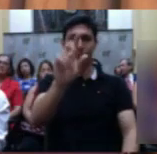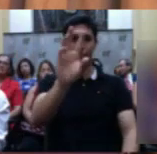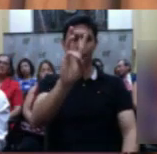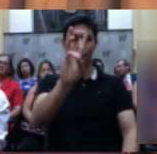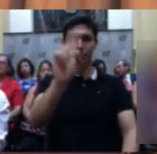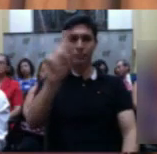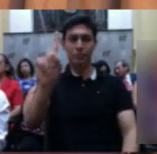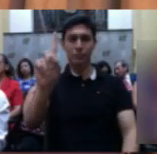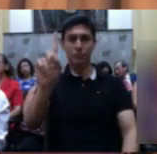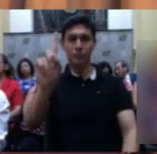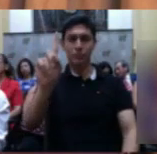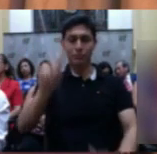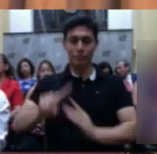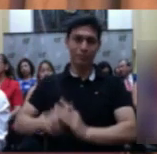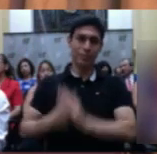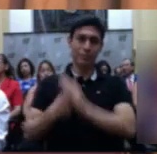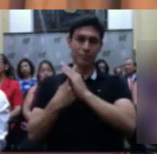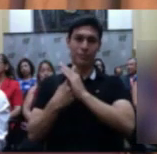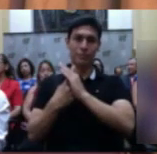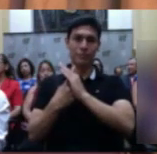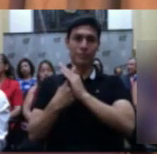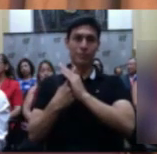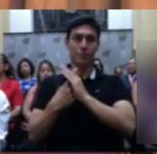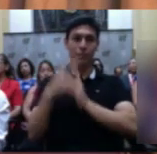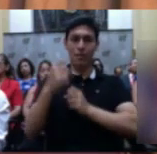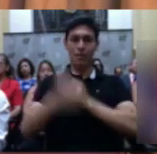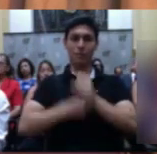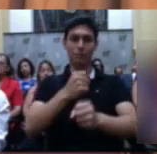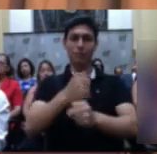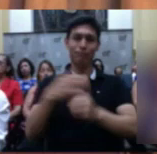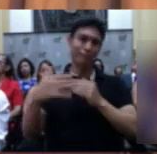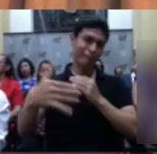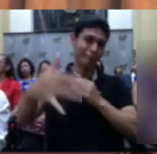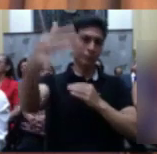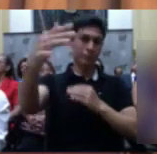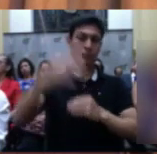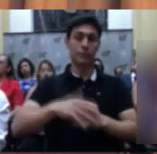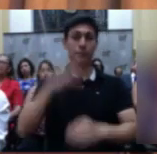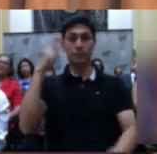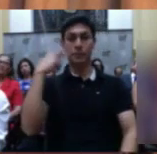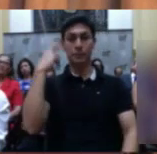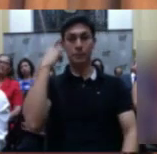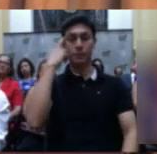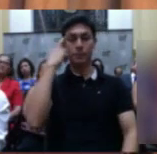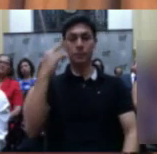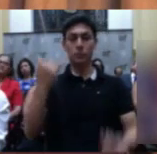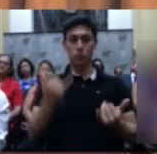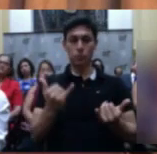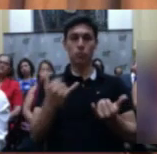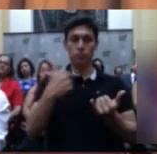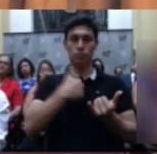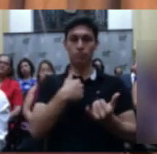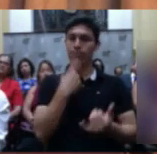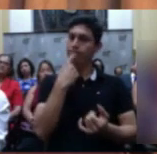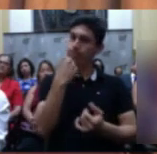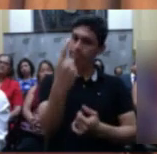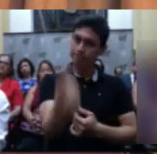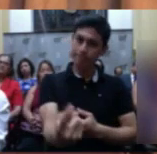de su creación. Por eso, permítanme dirigir a ustedes estas